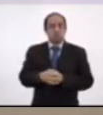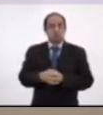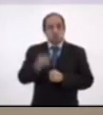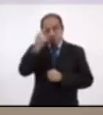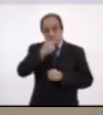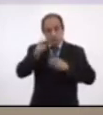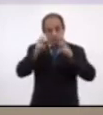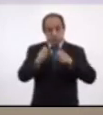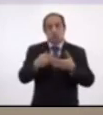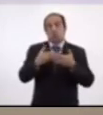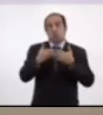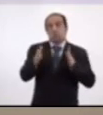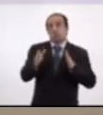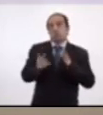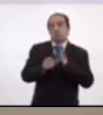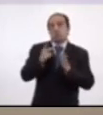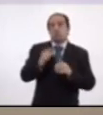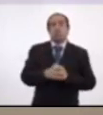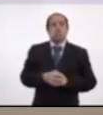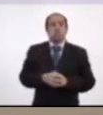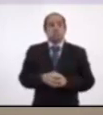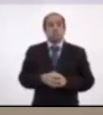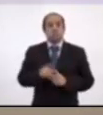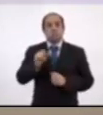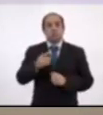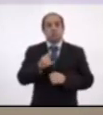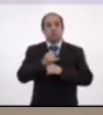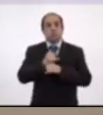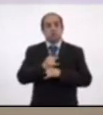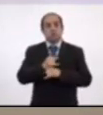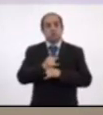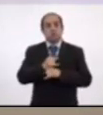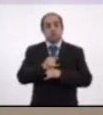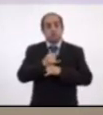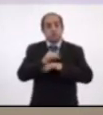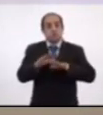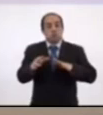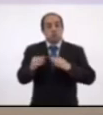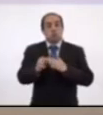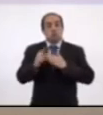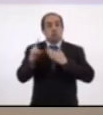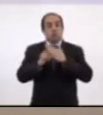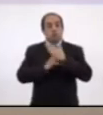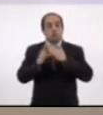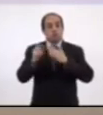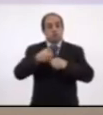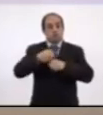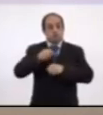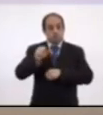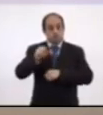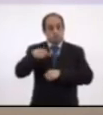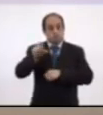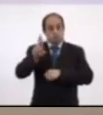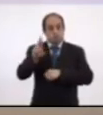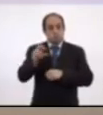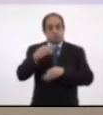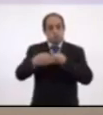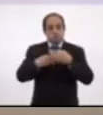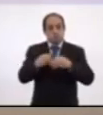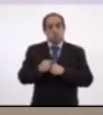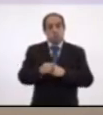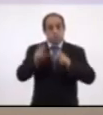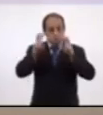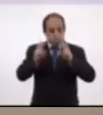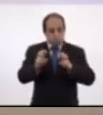supuesto, de reapertura, también los datos del sistema de QR, y en fin, todos los temas que tengan que ver con